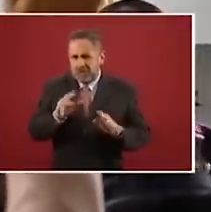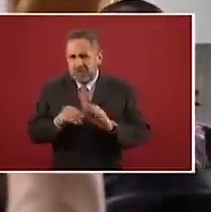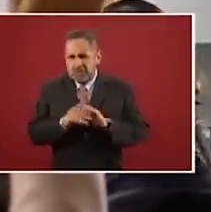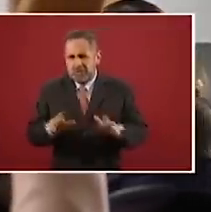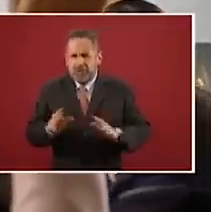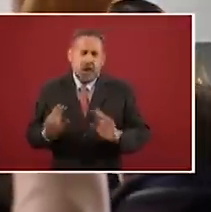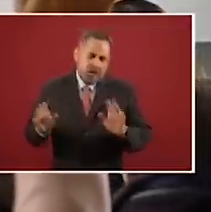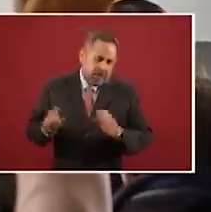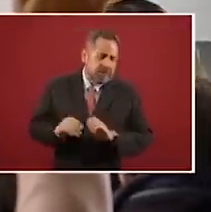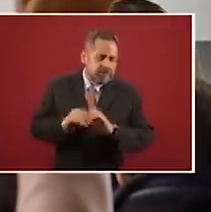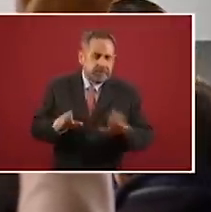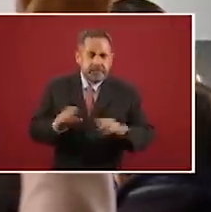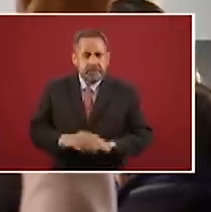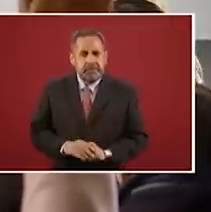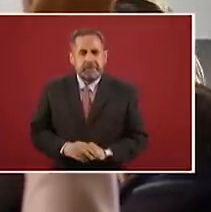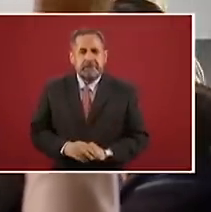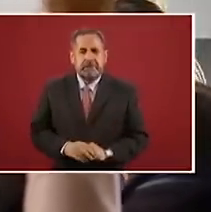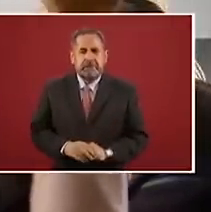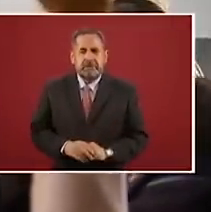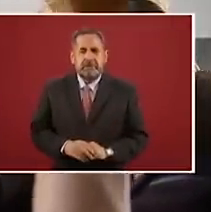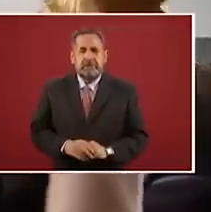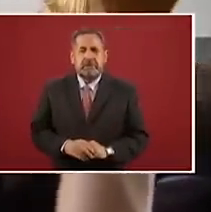Sí salió.